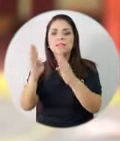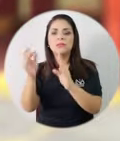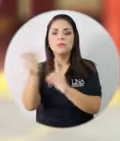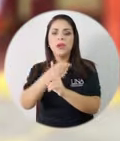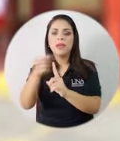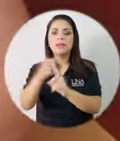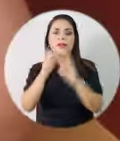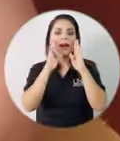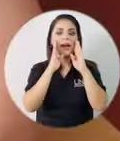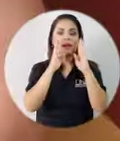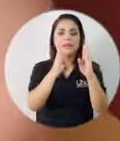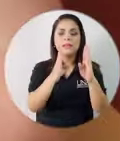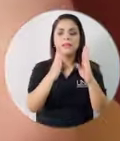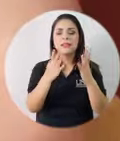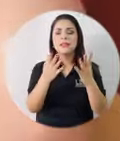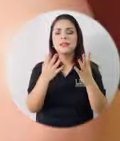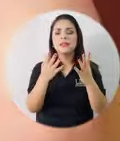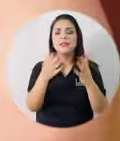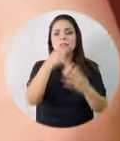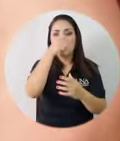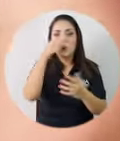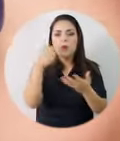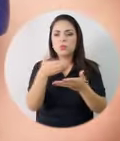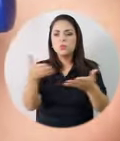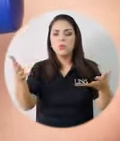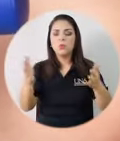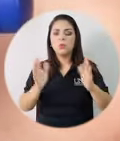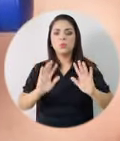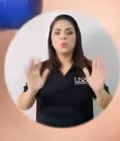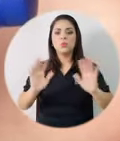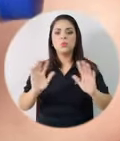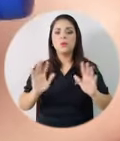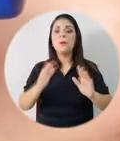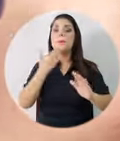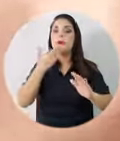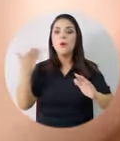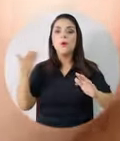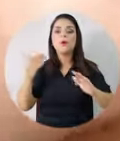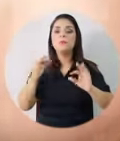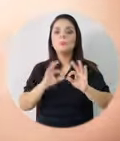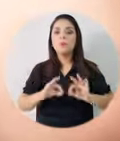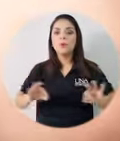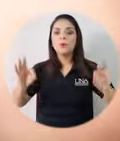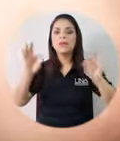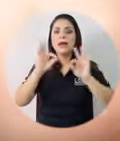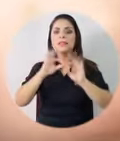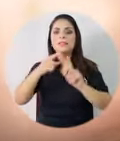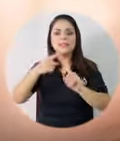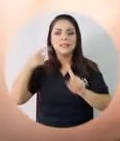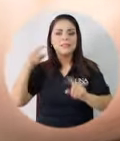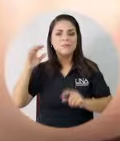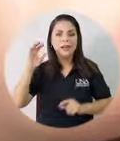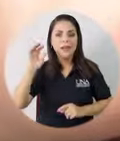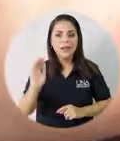sea, es sí, básico y fundamental. Entonces, por eso en el país se ha